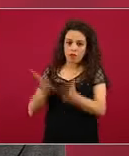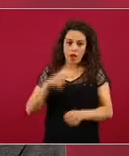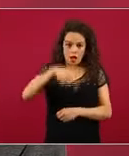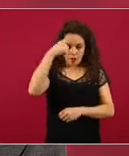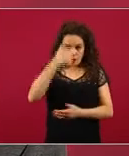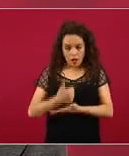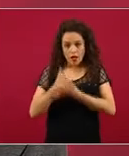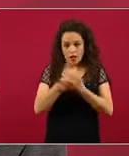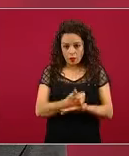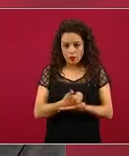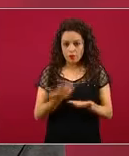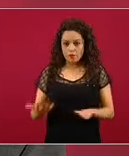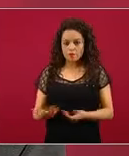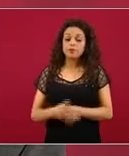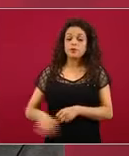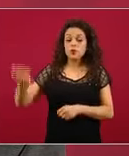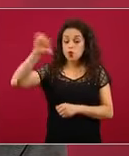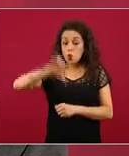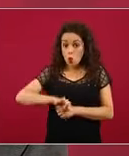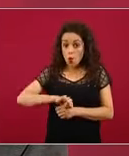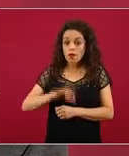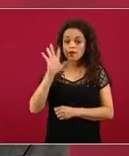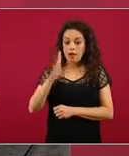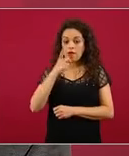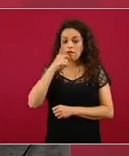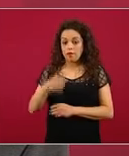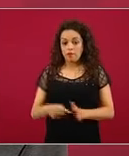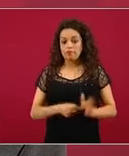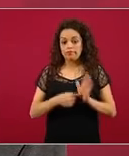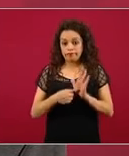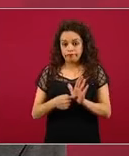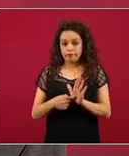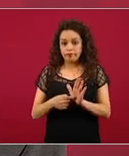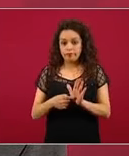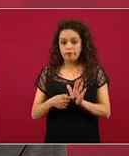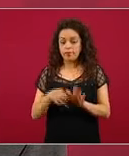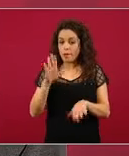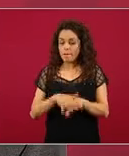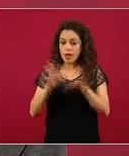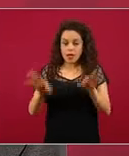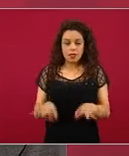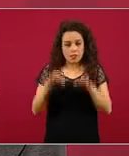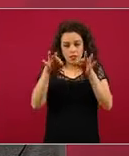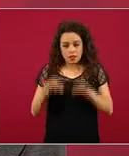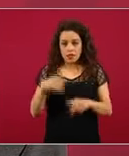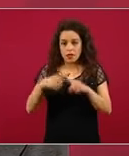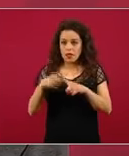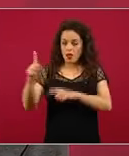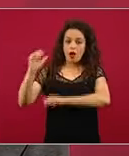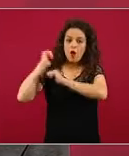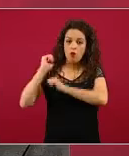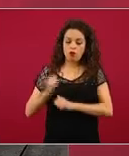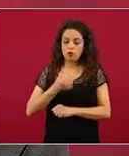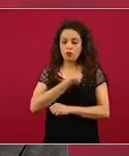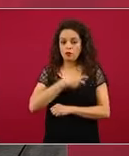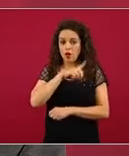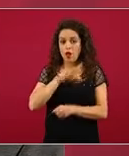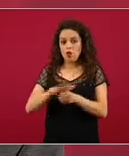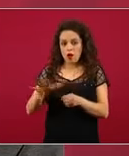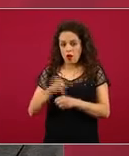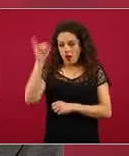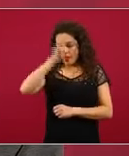camas, pero ya hoy establecimos, o establecieron más exactamente las autoridades sanitarias locales, la